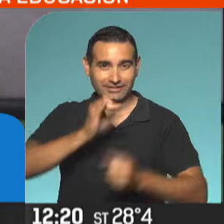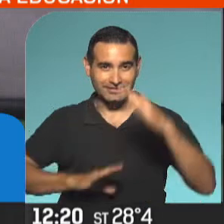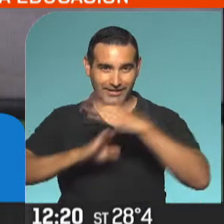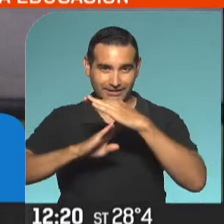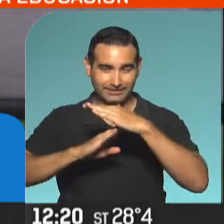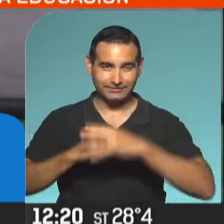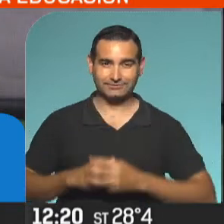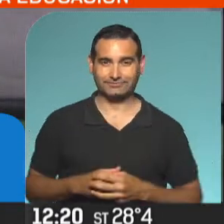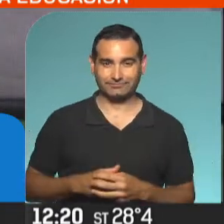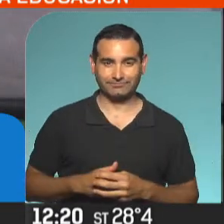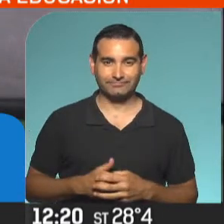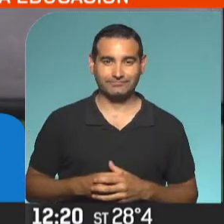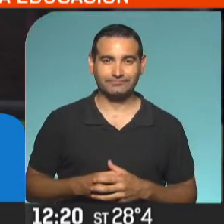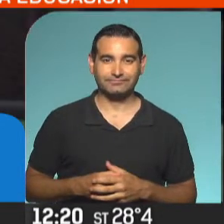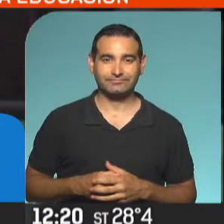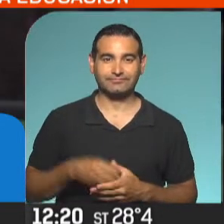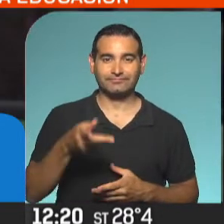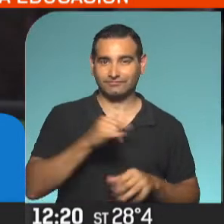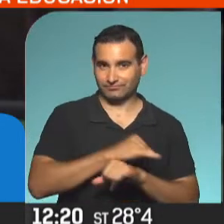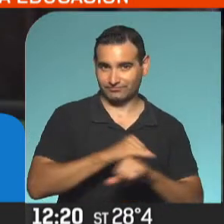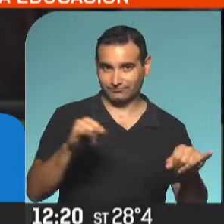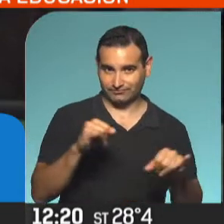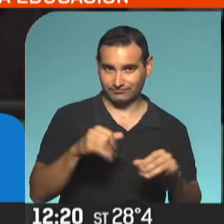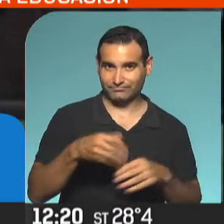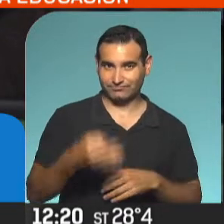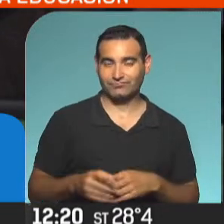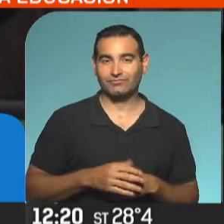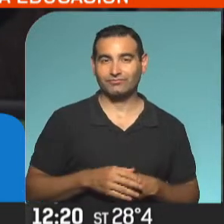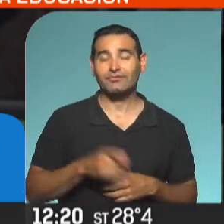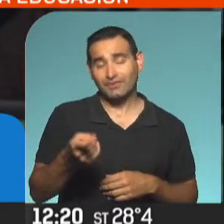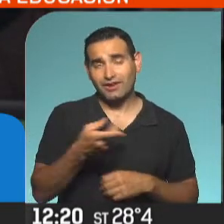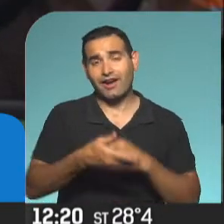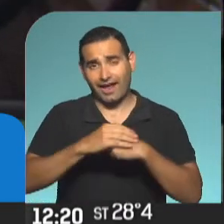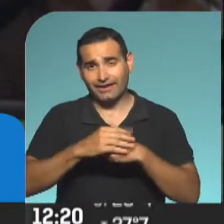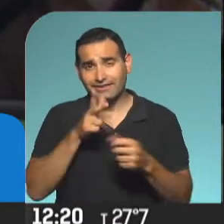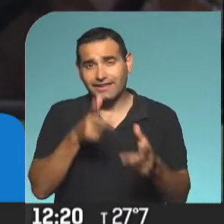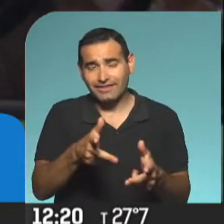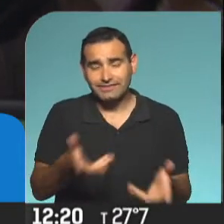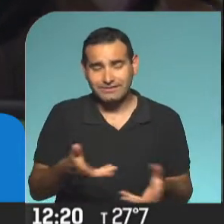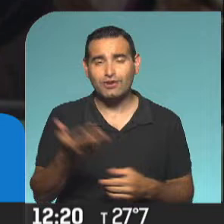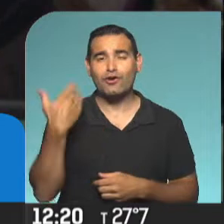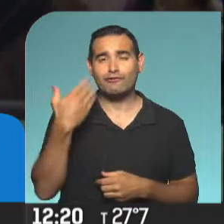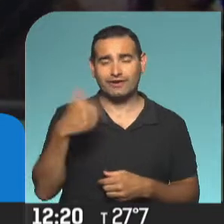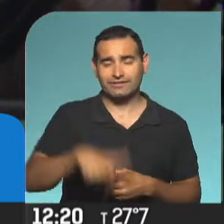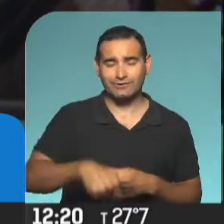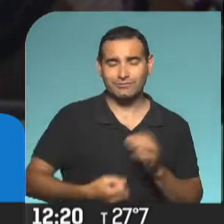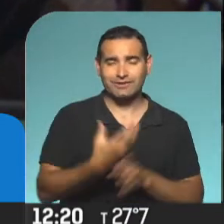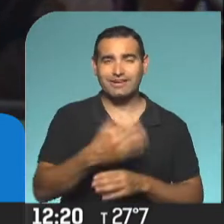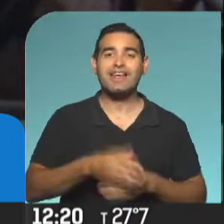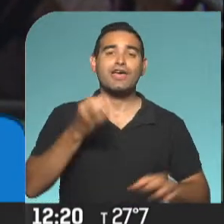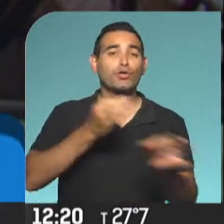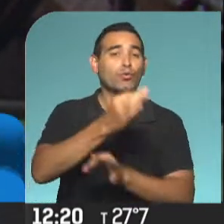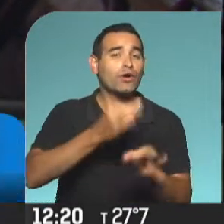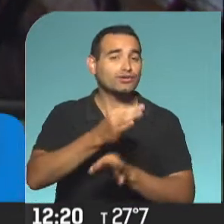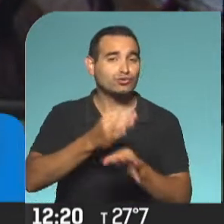si realmente lo han declarado esencial en efecto. Sí, el propio Rodríguez Larreta lo señaló durante la conferencia de prensa esta mañana. Bueno, la